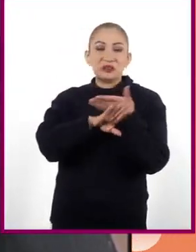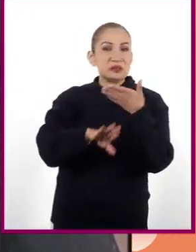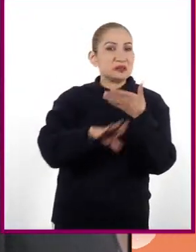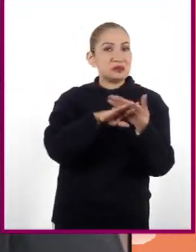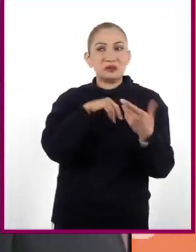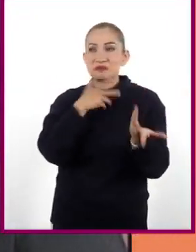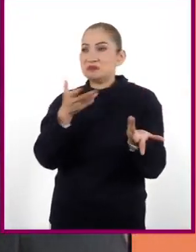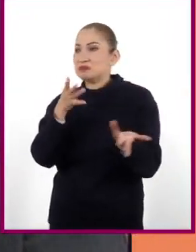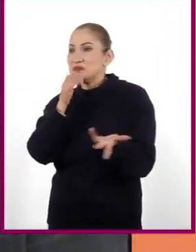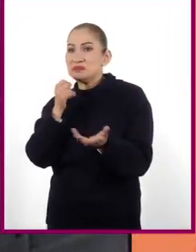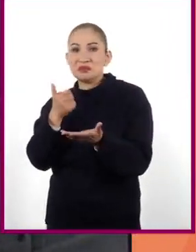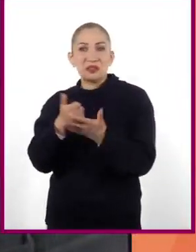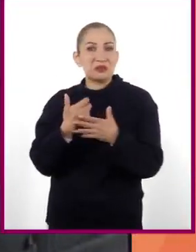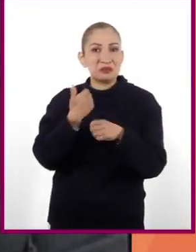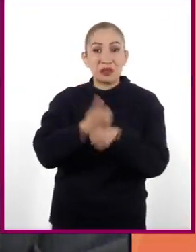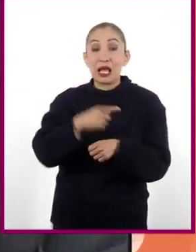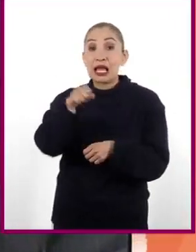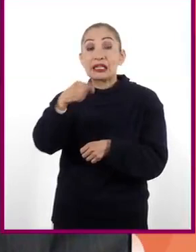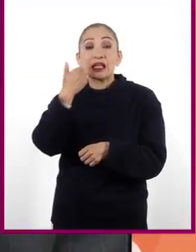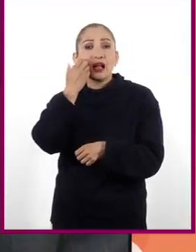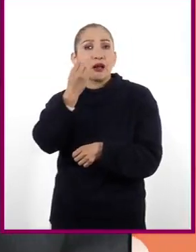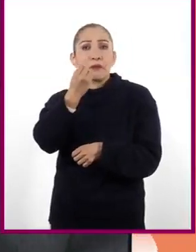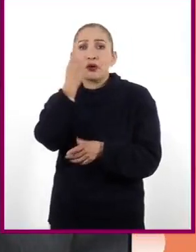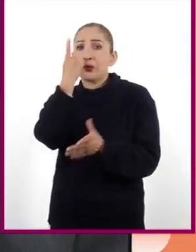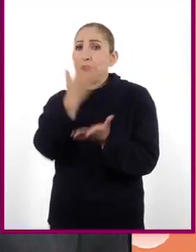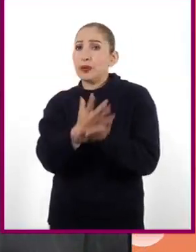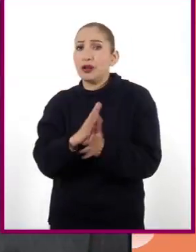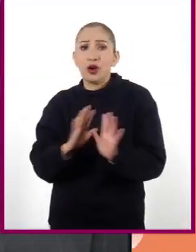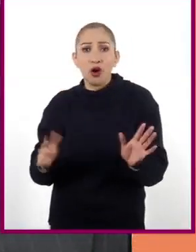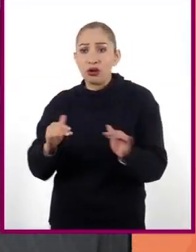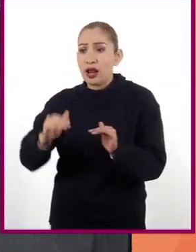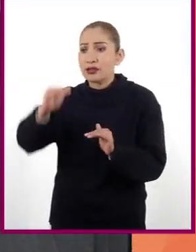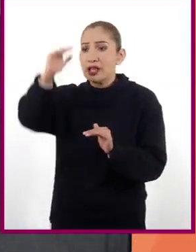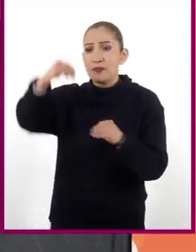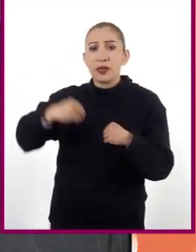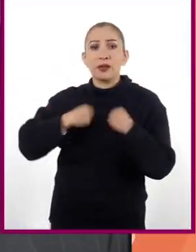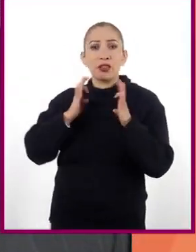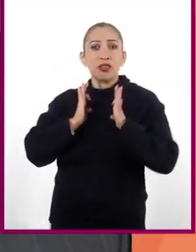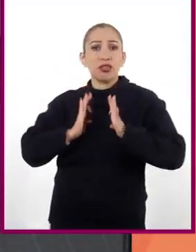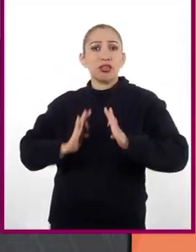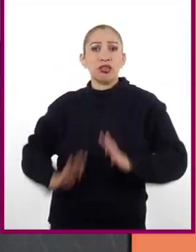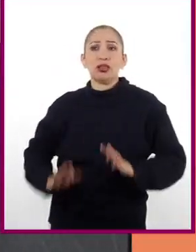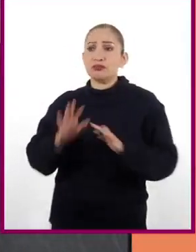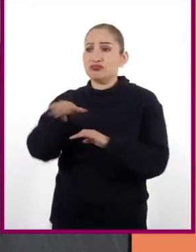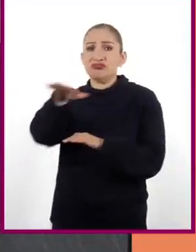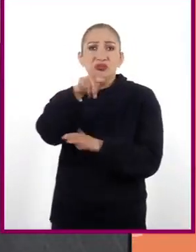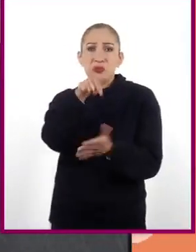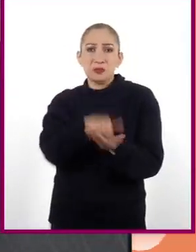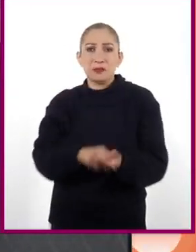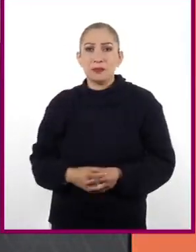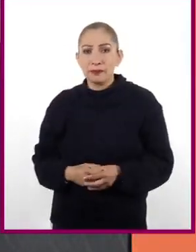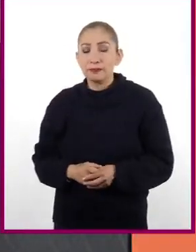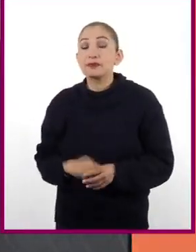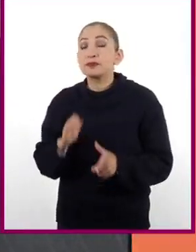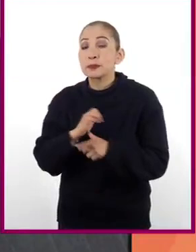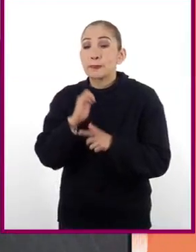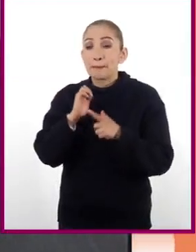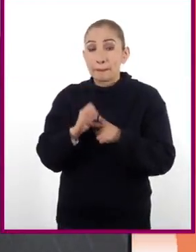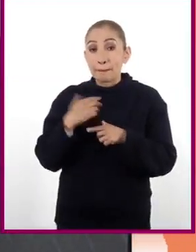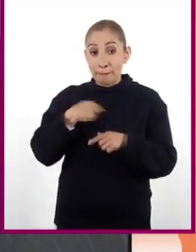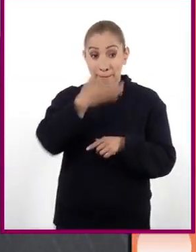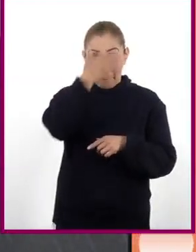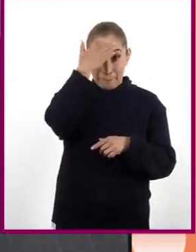tiene todo en contra, y él lo que quiere es comer solamente, comer, crecer y vivir tranquilo en esa sociedad. Entonces